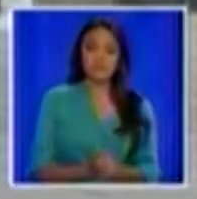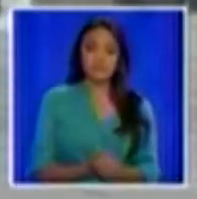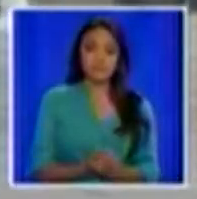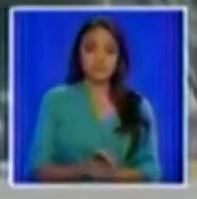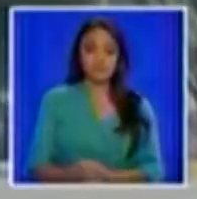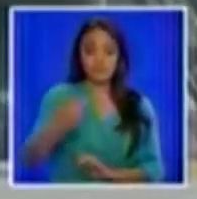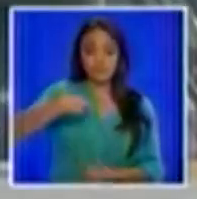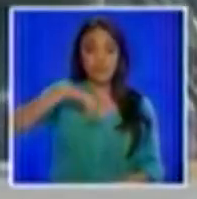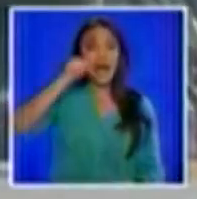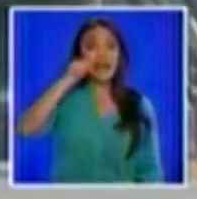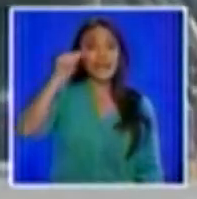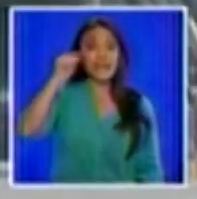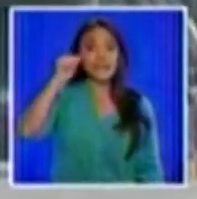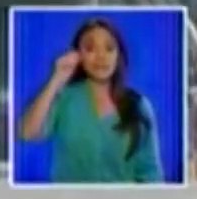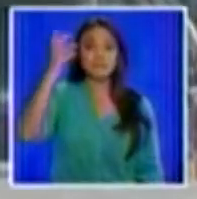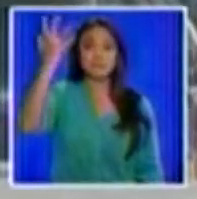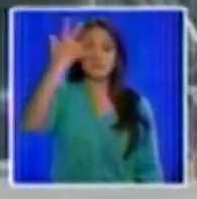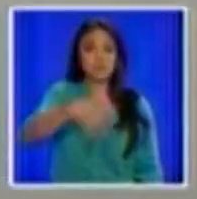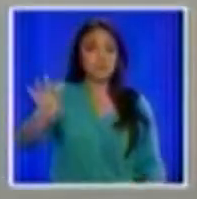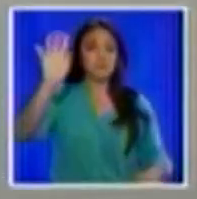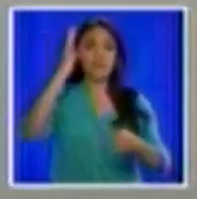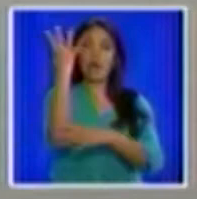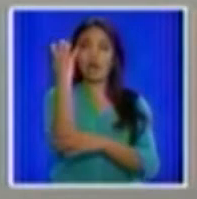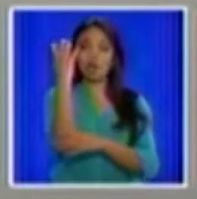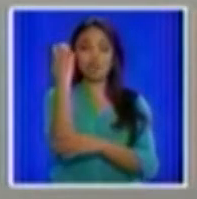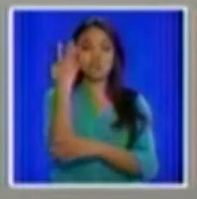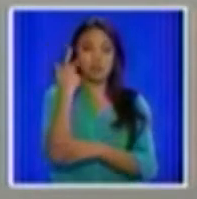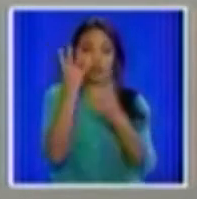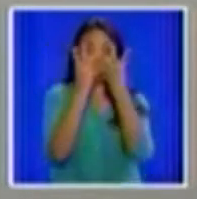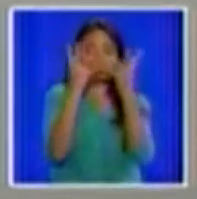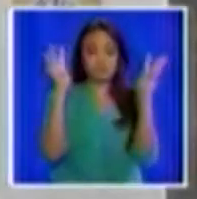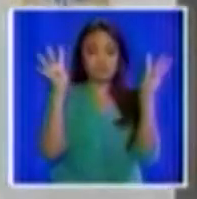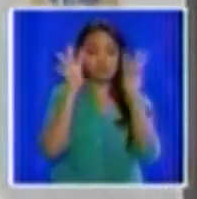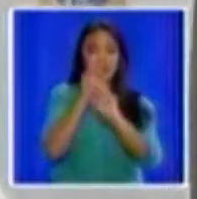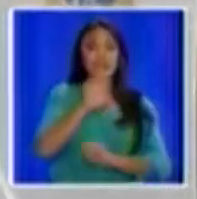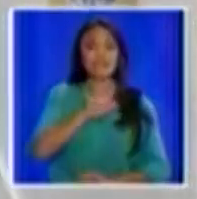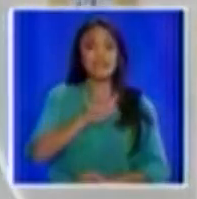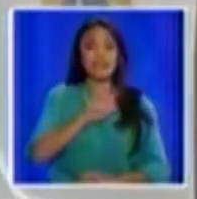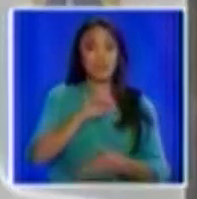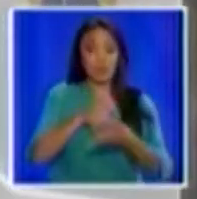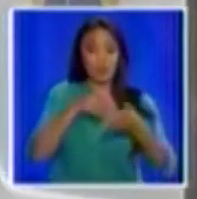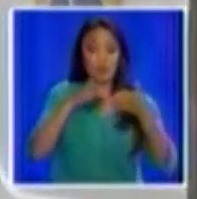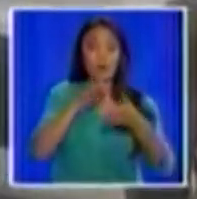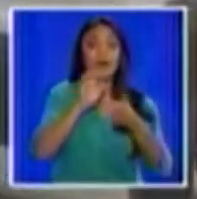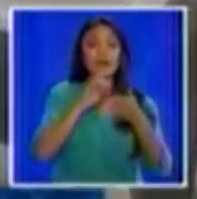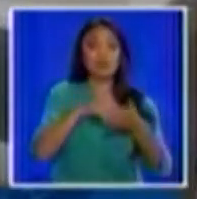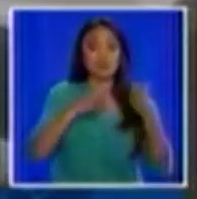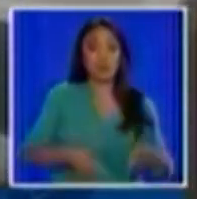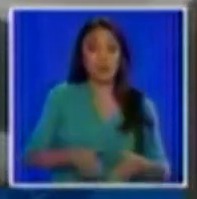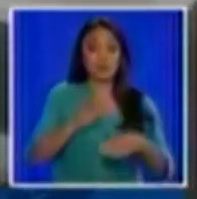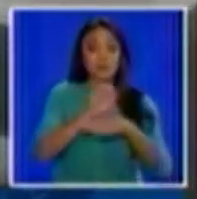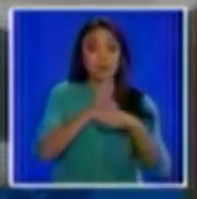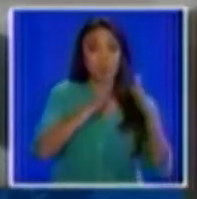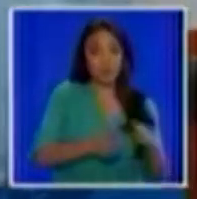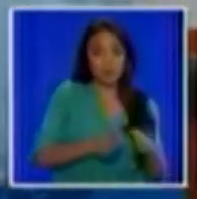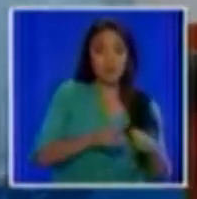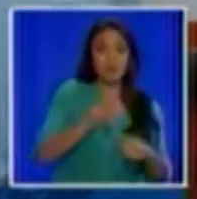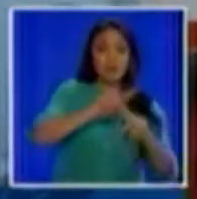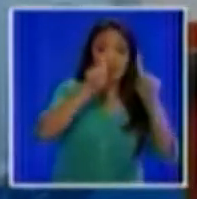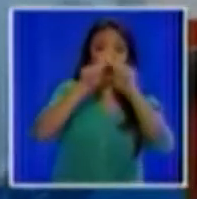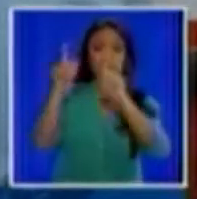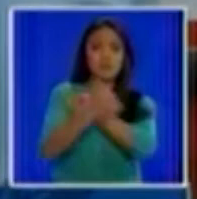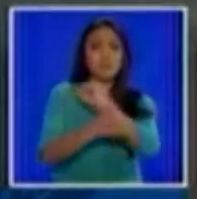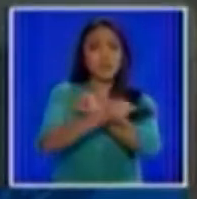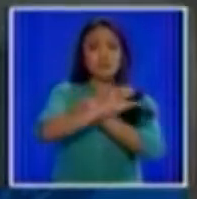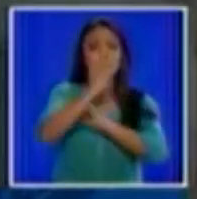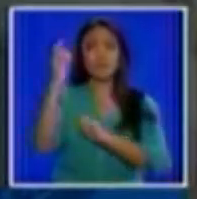Este jueves se cumplen los 14 días de cuarentena que hicieron los 5 ecuatorianos y 72 pasajeros más de diferentes